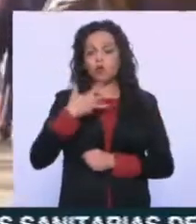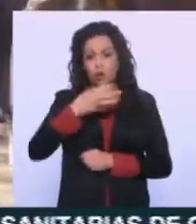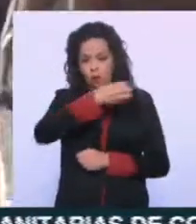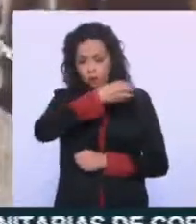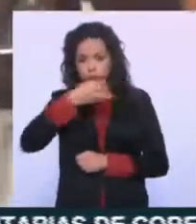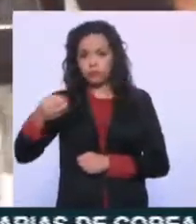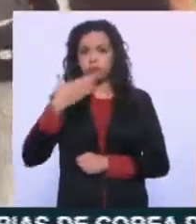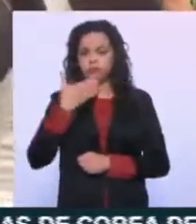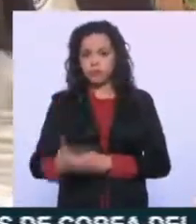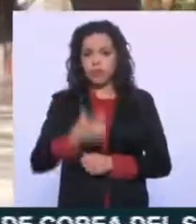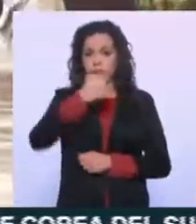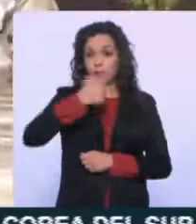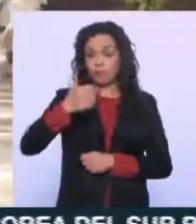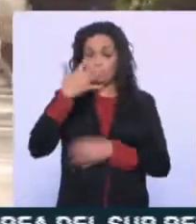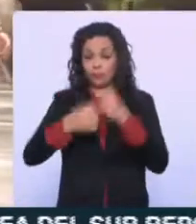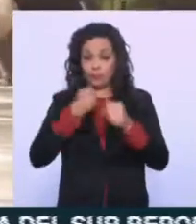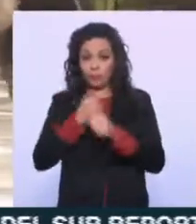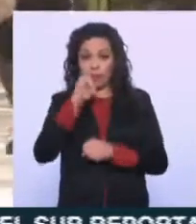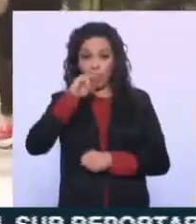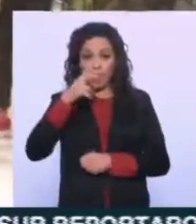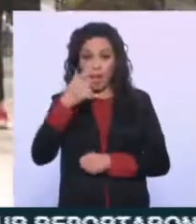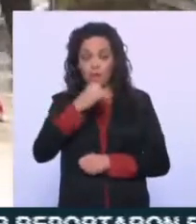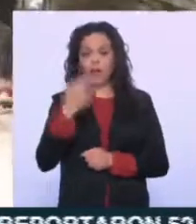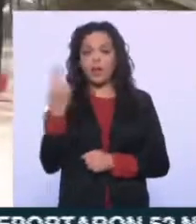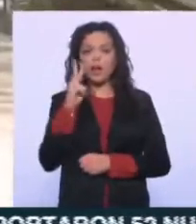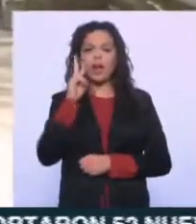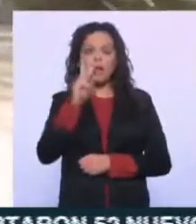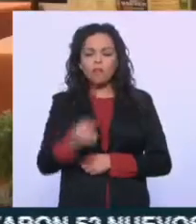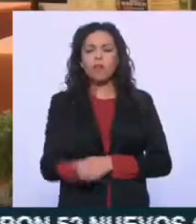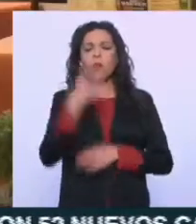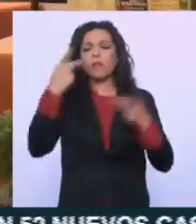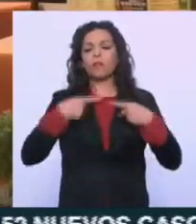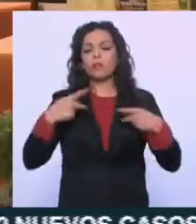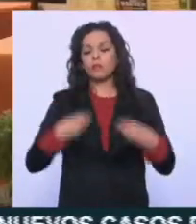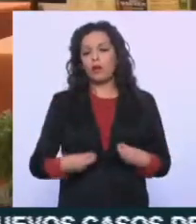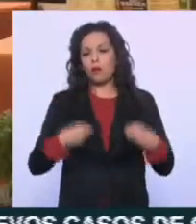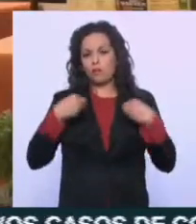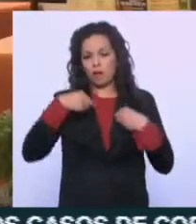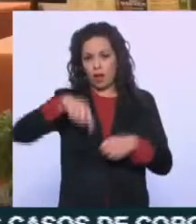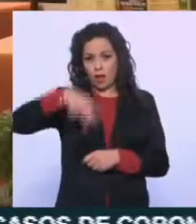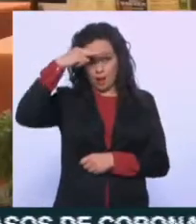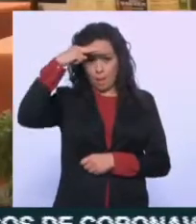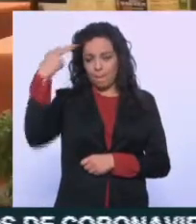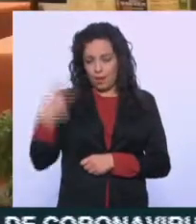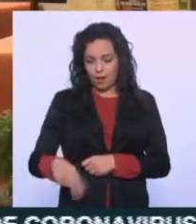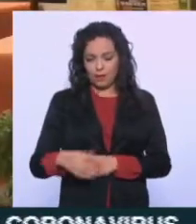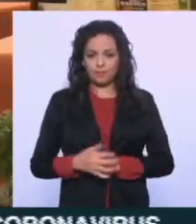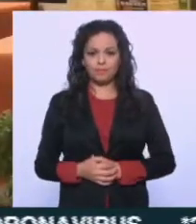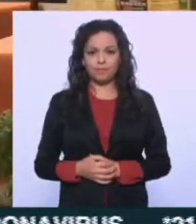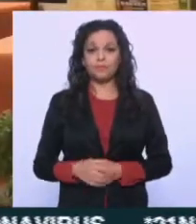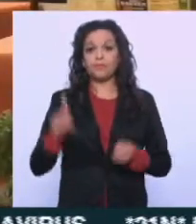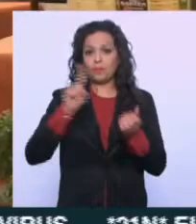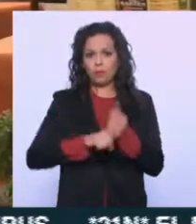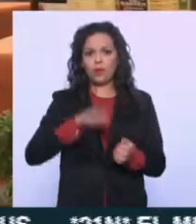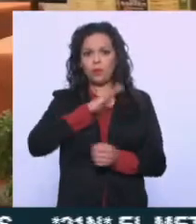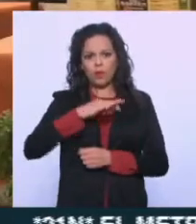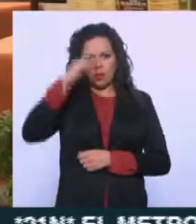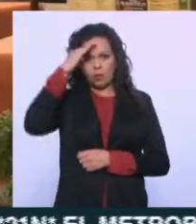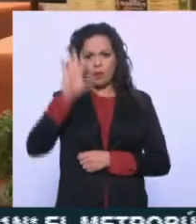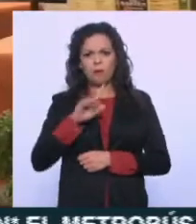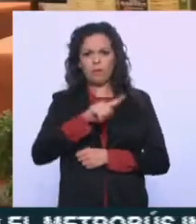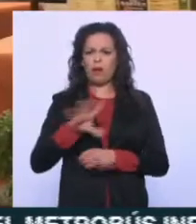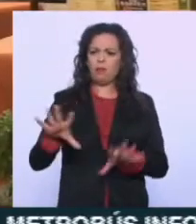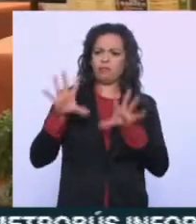el INEGI busca tener un registro actualizado de quienes habitamos en México. Podría pensarse que es un hecho sin relevancia. Sin embargo, estos